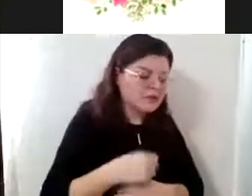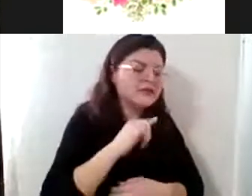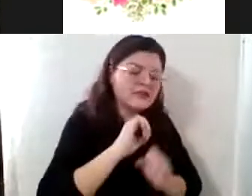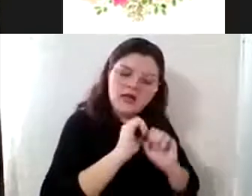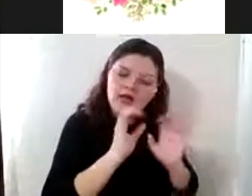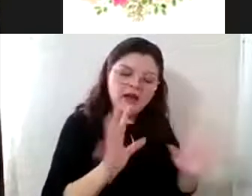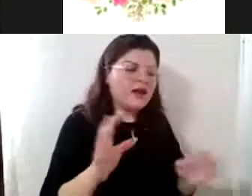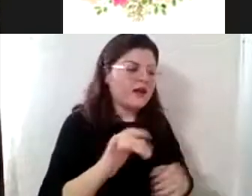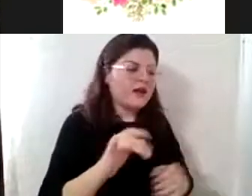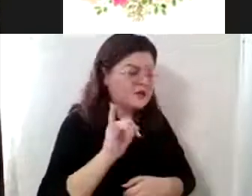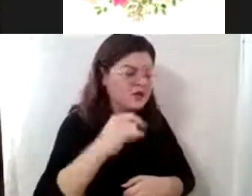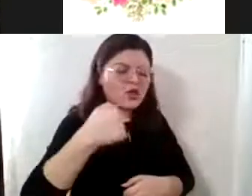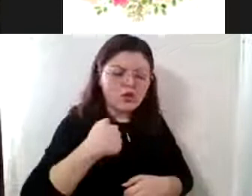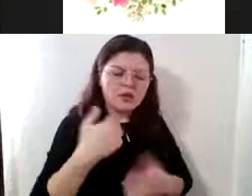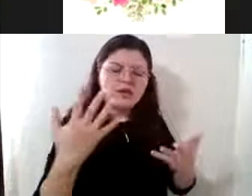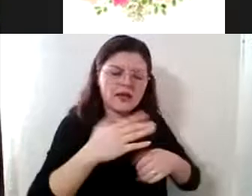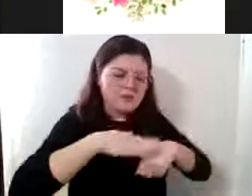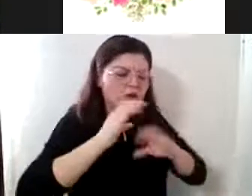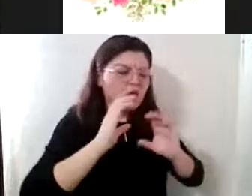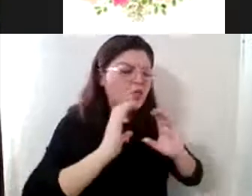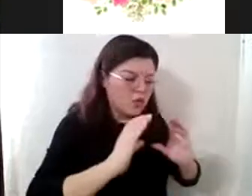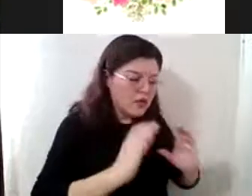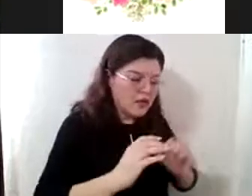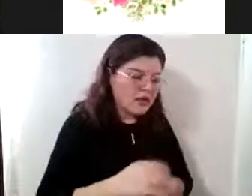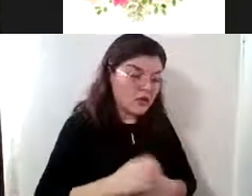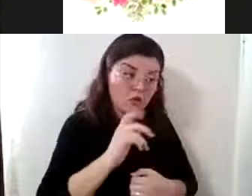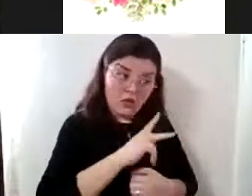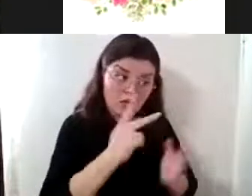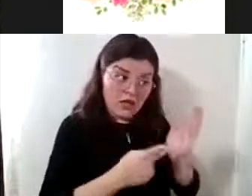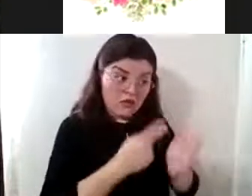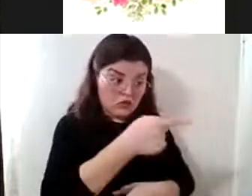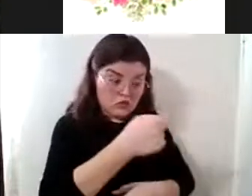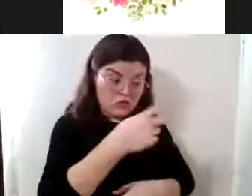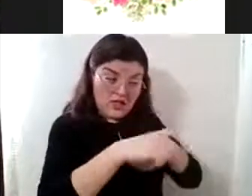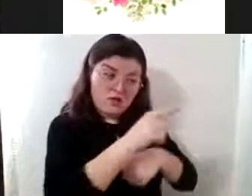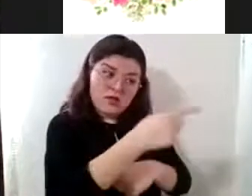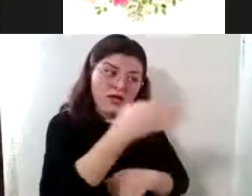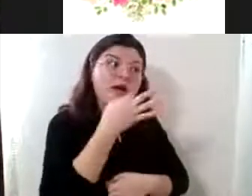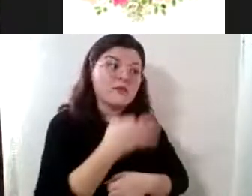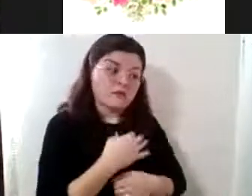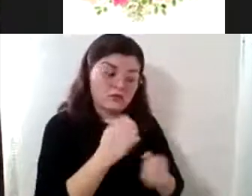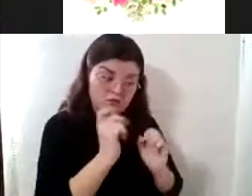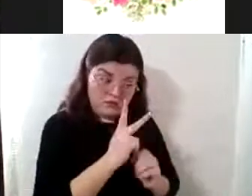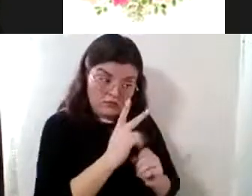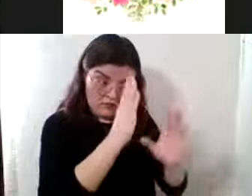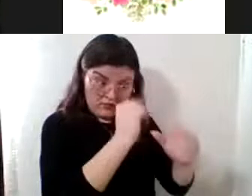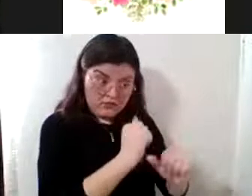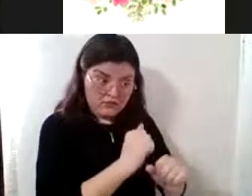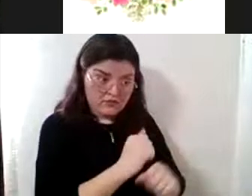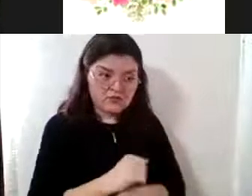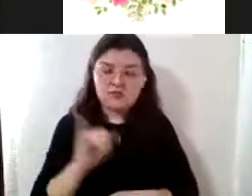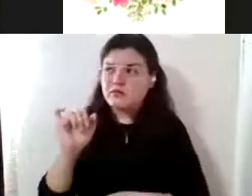reina, lo haré con más cuidado. Si vuelvo a hacerte daño, me avisas. ¿De acuerdo? Estela